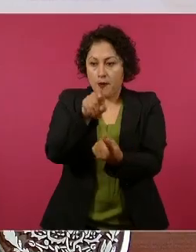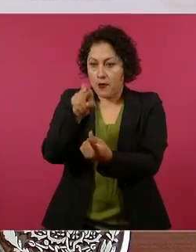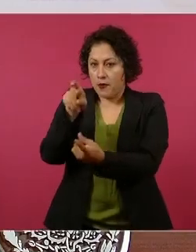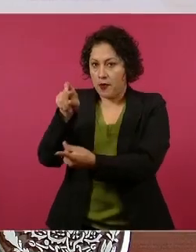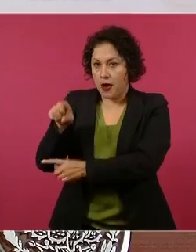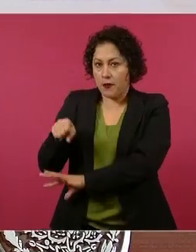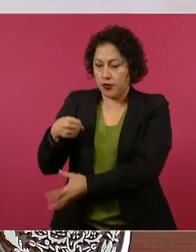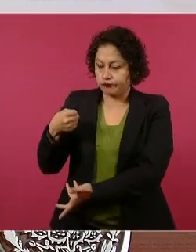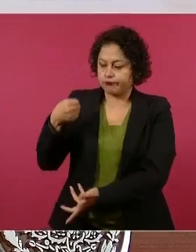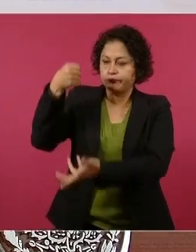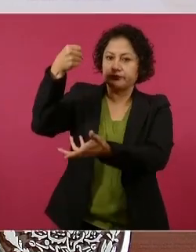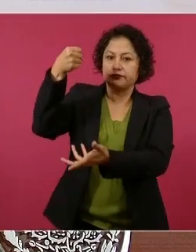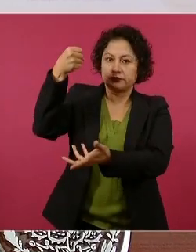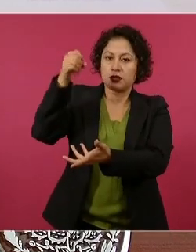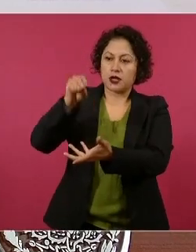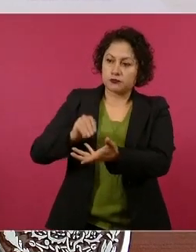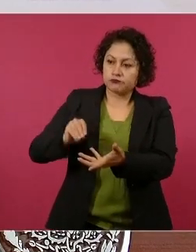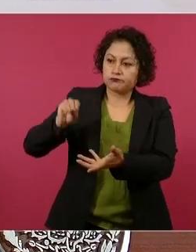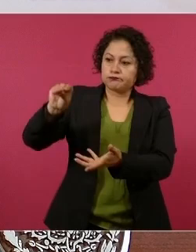a